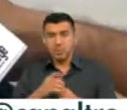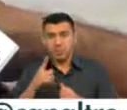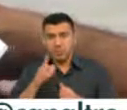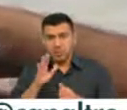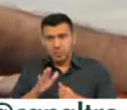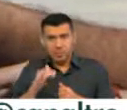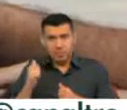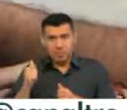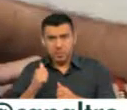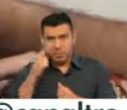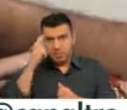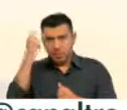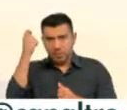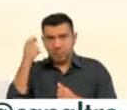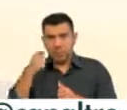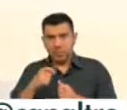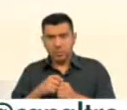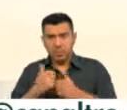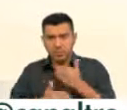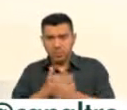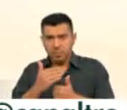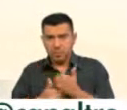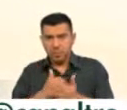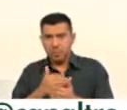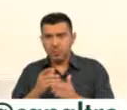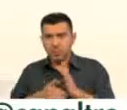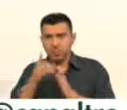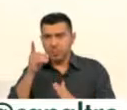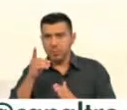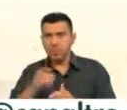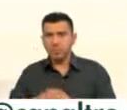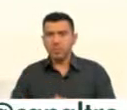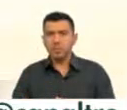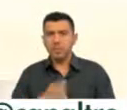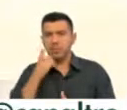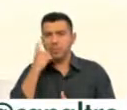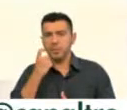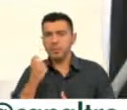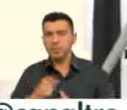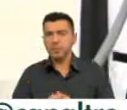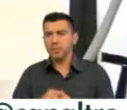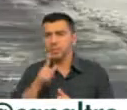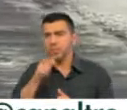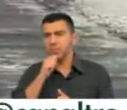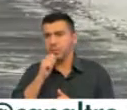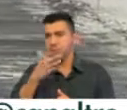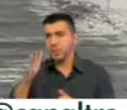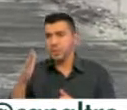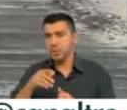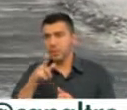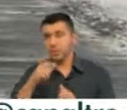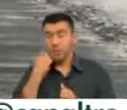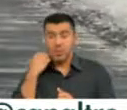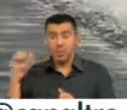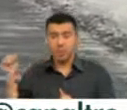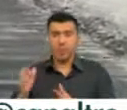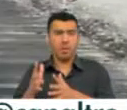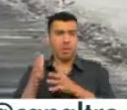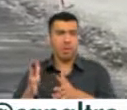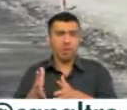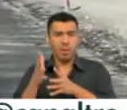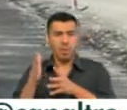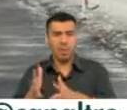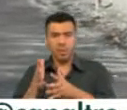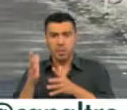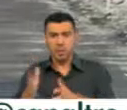generadora de desarrollo entre tanto se buscará que el aeropuerto de aguas claras de ocaña no quede abandonado y por el contrario se pueda concretar